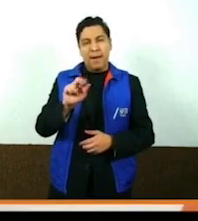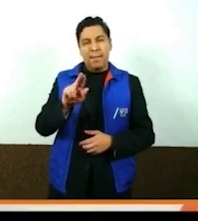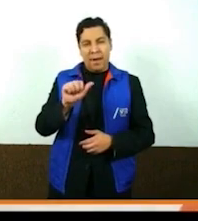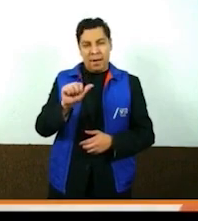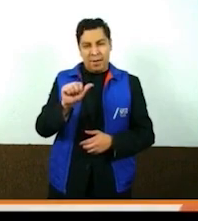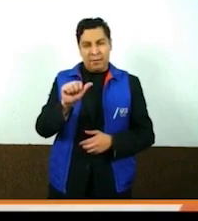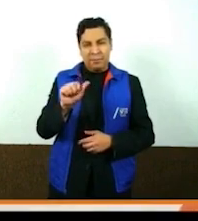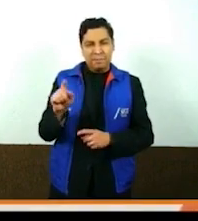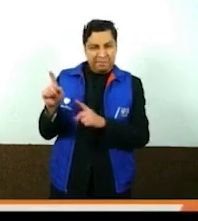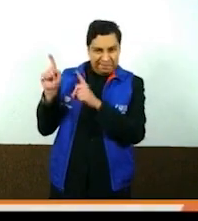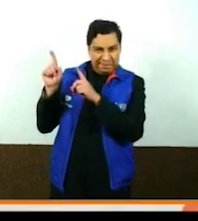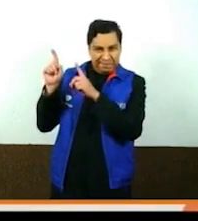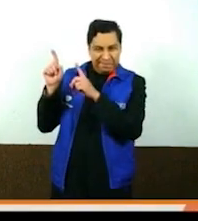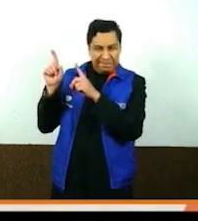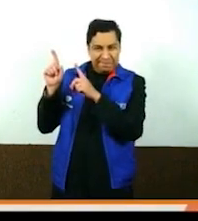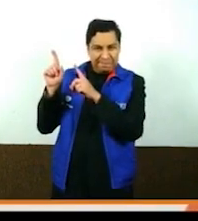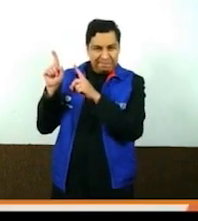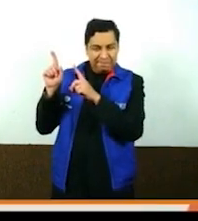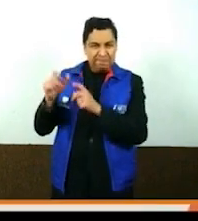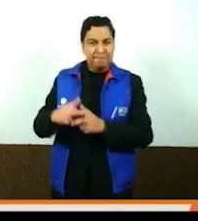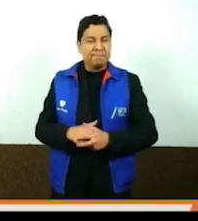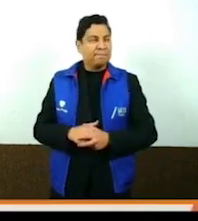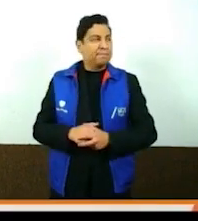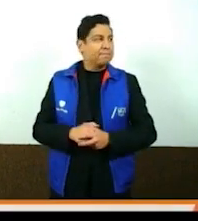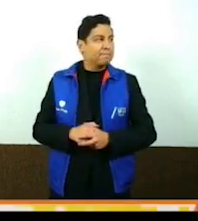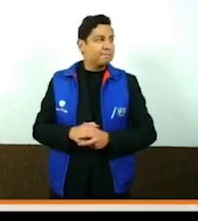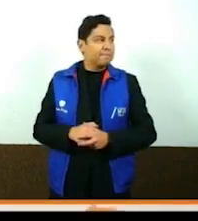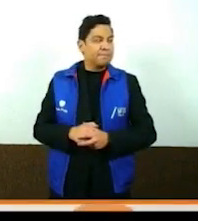Bárbara Marcén Abascal,